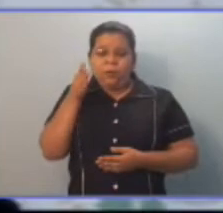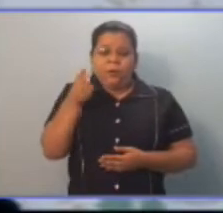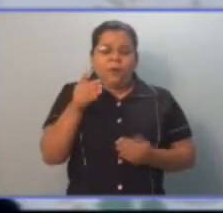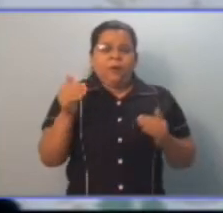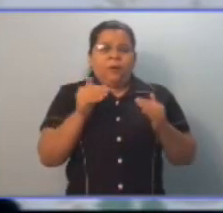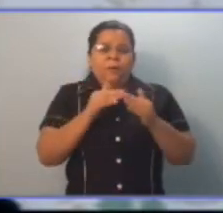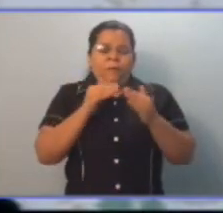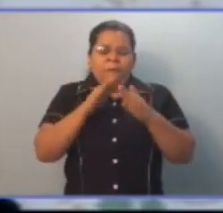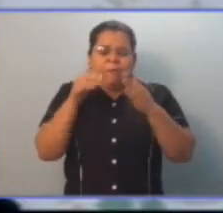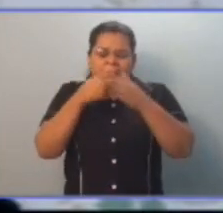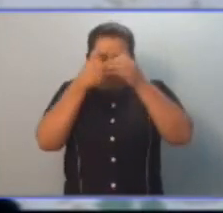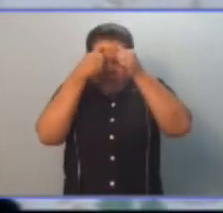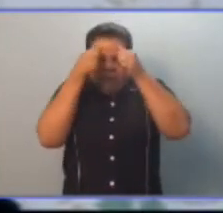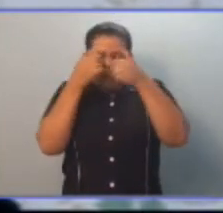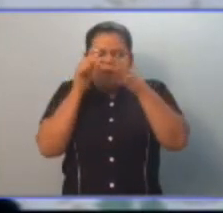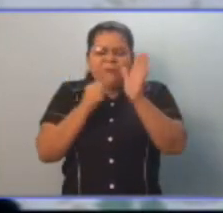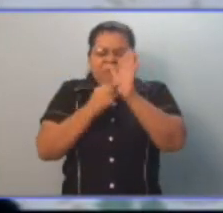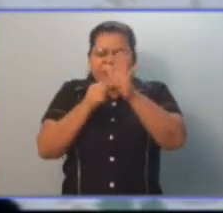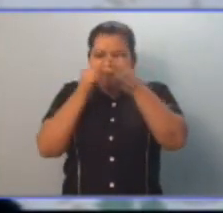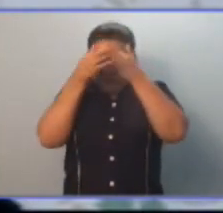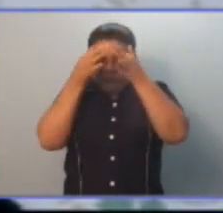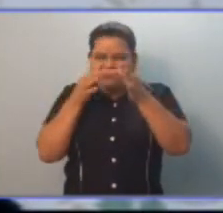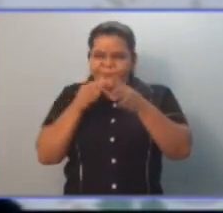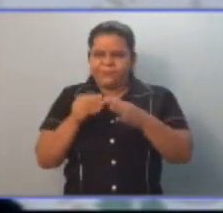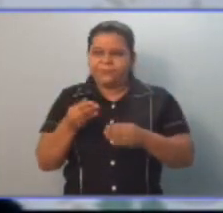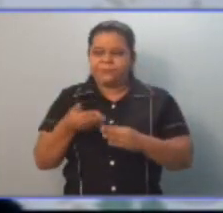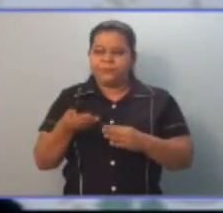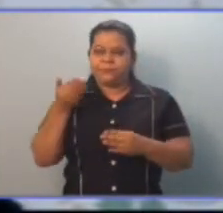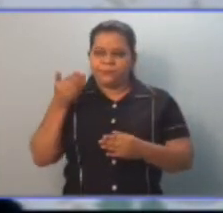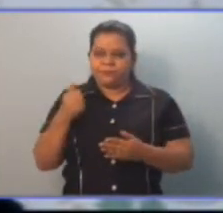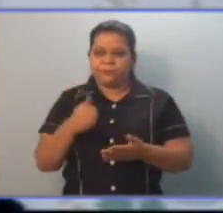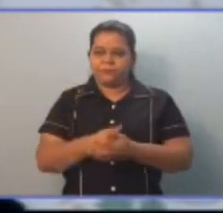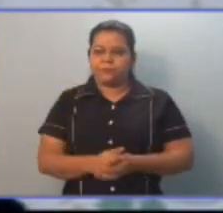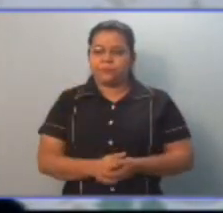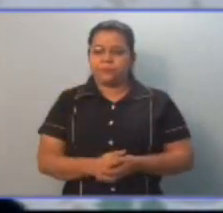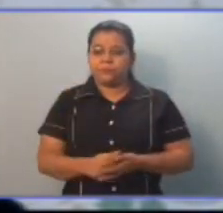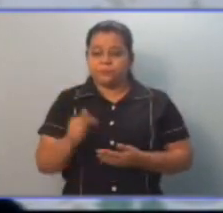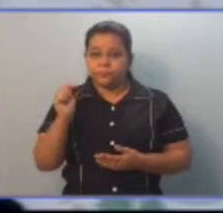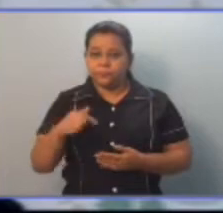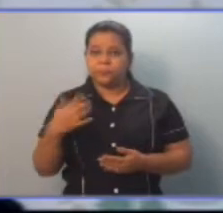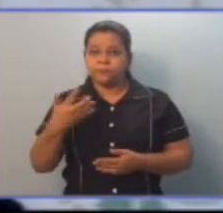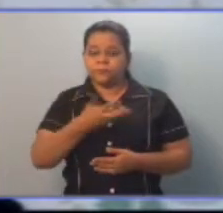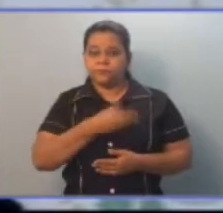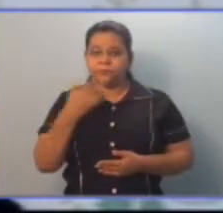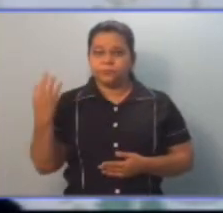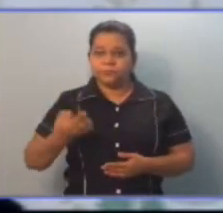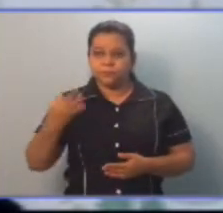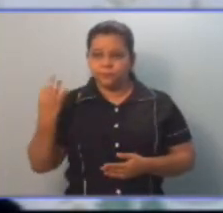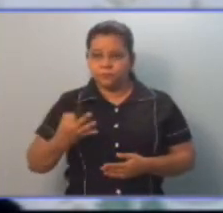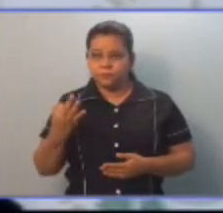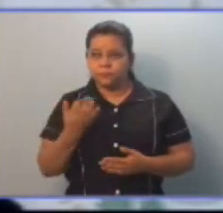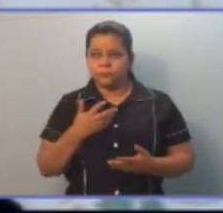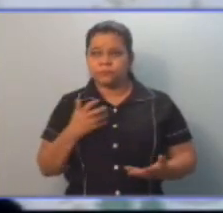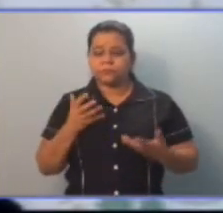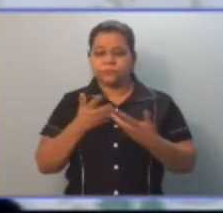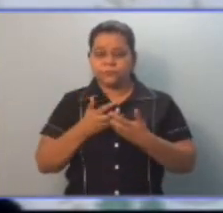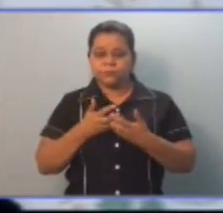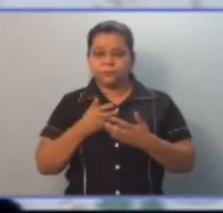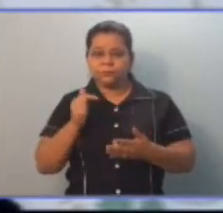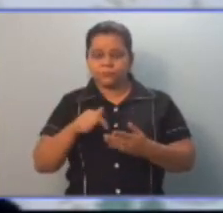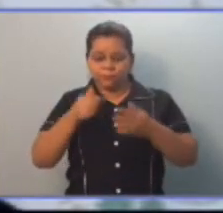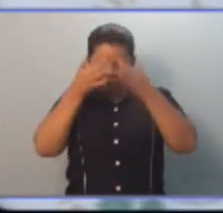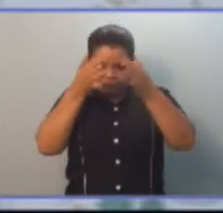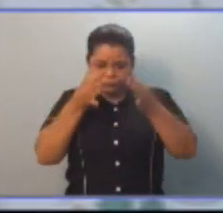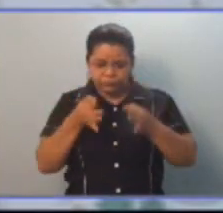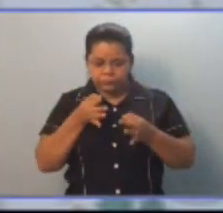sino que esa viene a demostrar que tienen efecto para el pasado. Por eso es que se debe ser muy congruente en ese tipo de